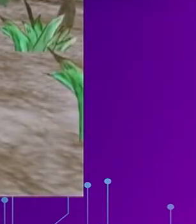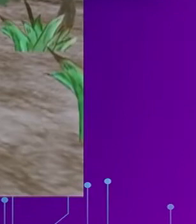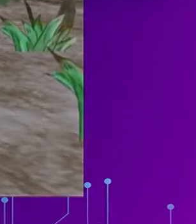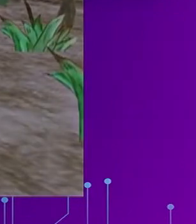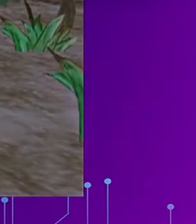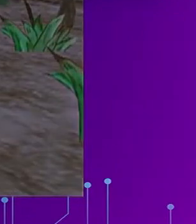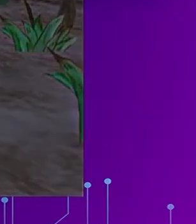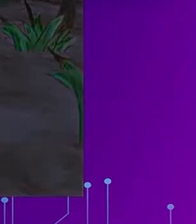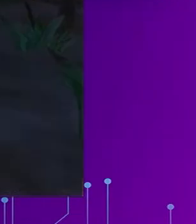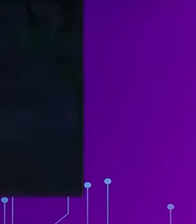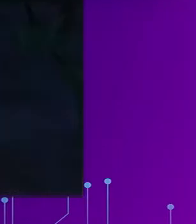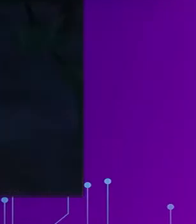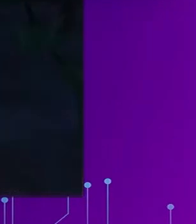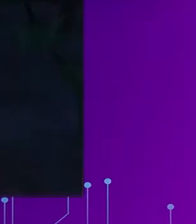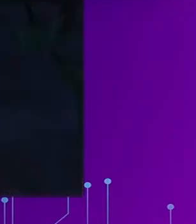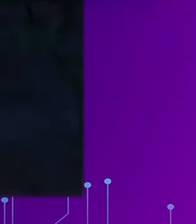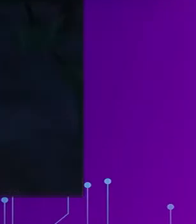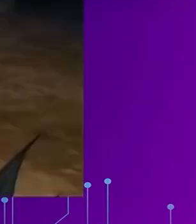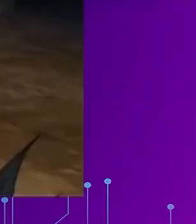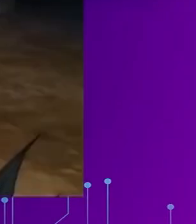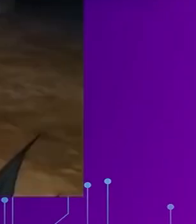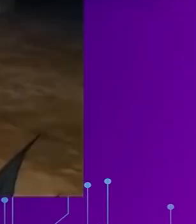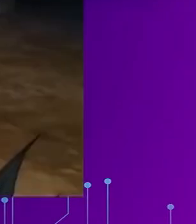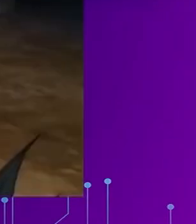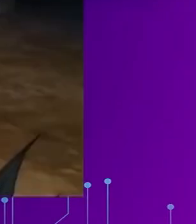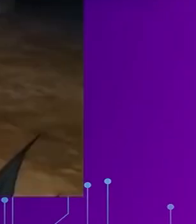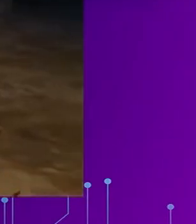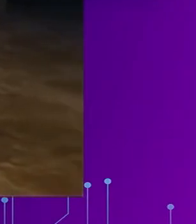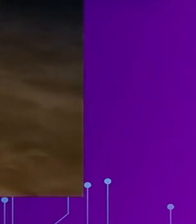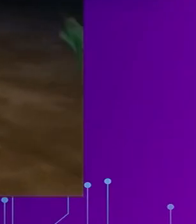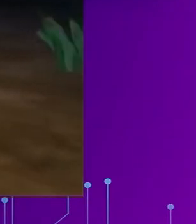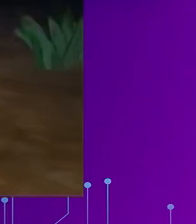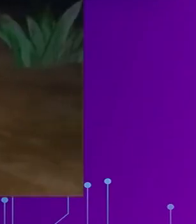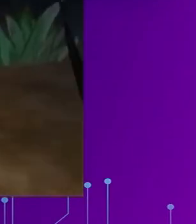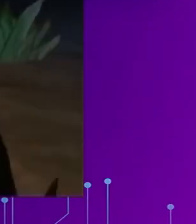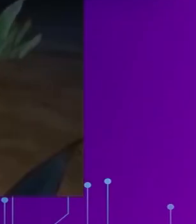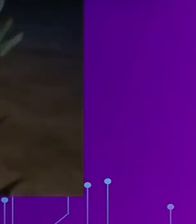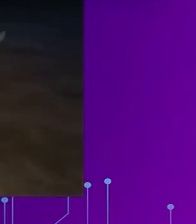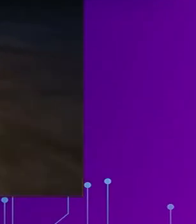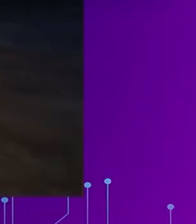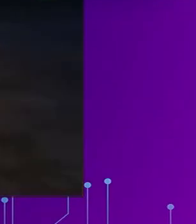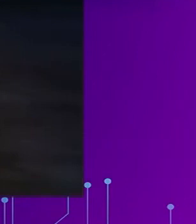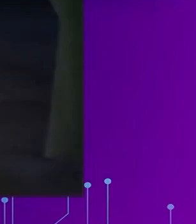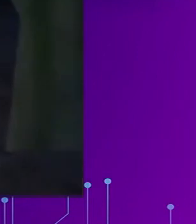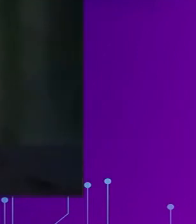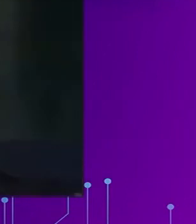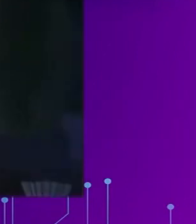para que era más tlachiato campa que toctum va con él. Que tanto para